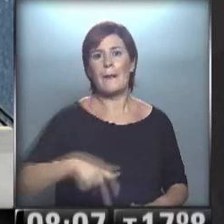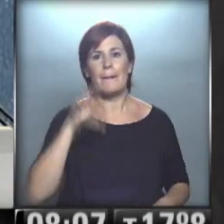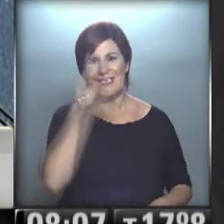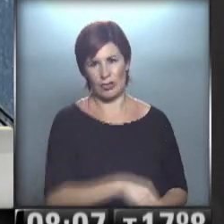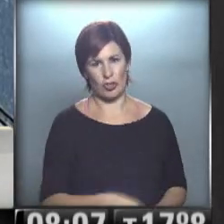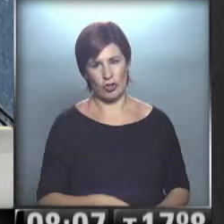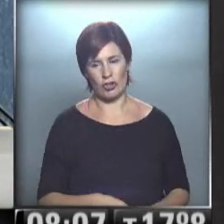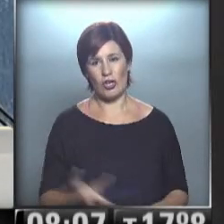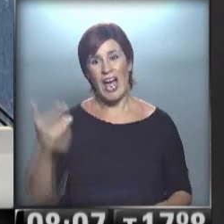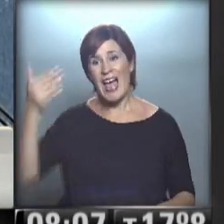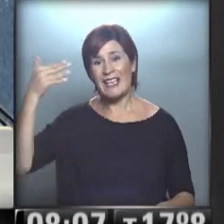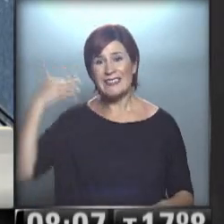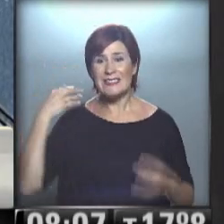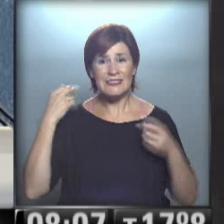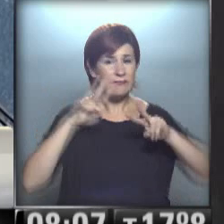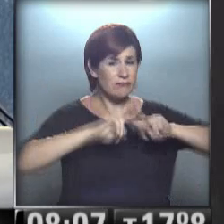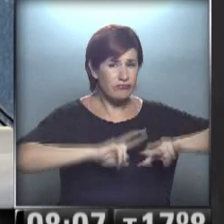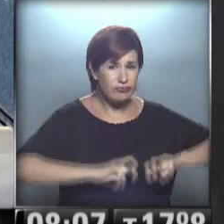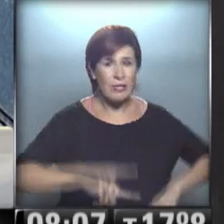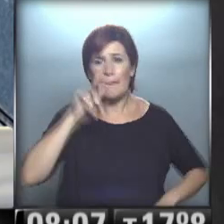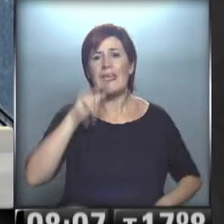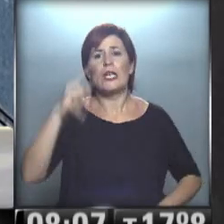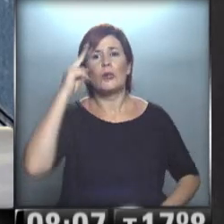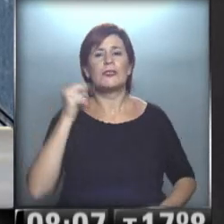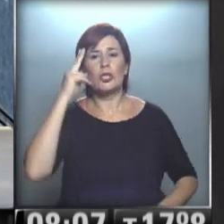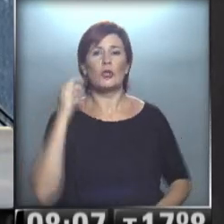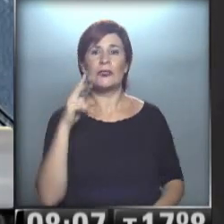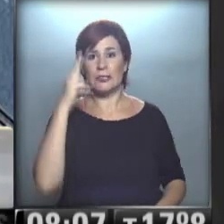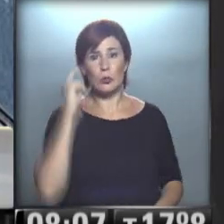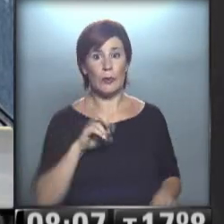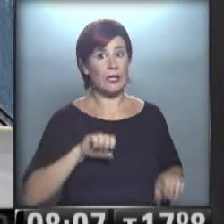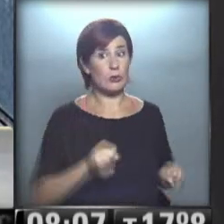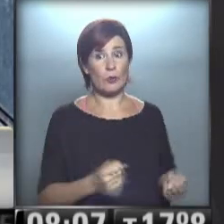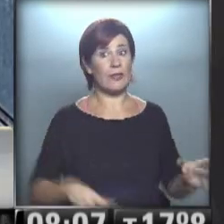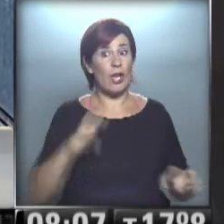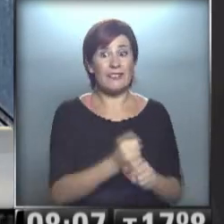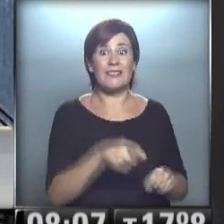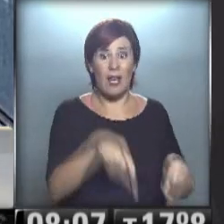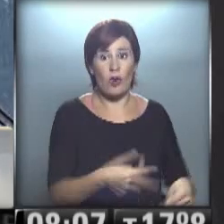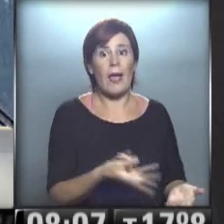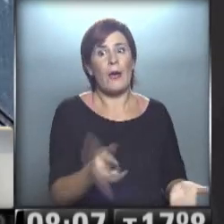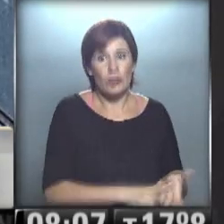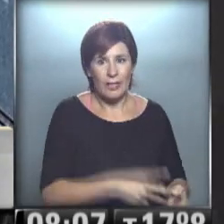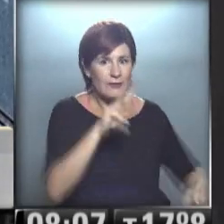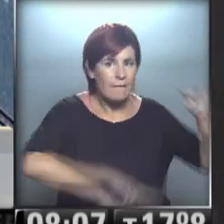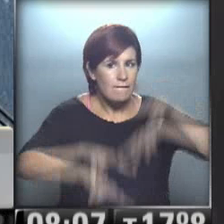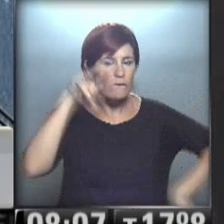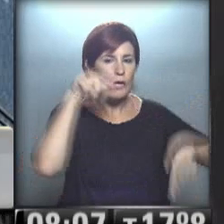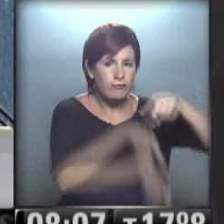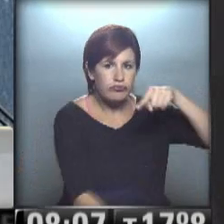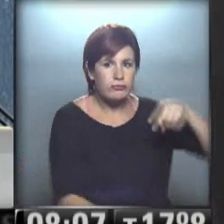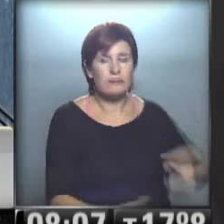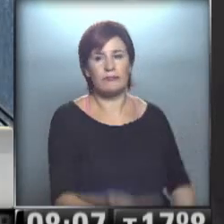era del año 1999. Eso es muy importante para incrementar el volumen de producción